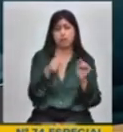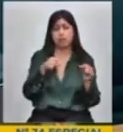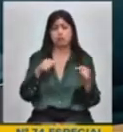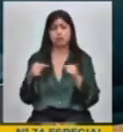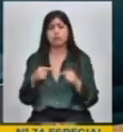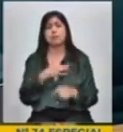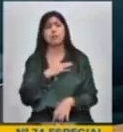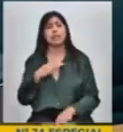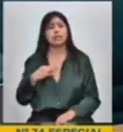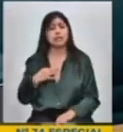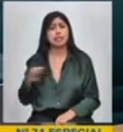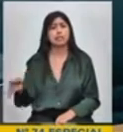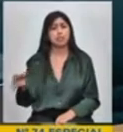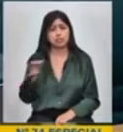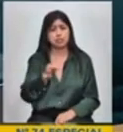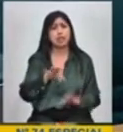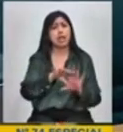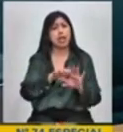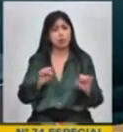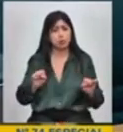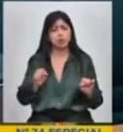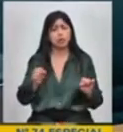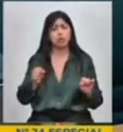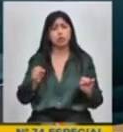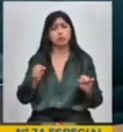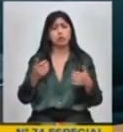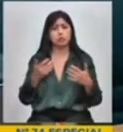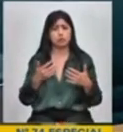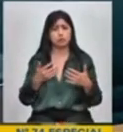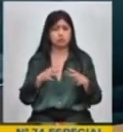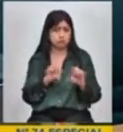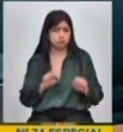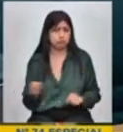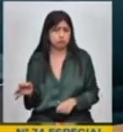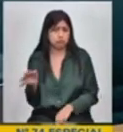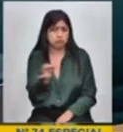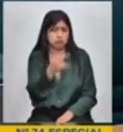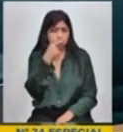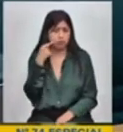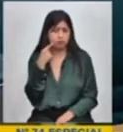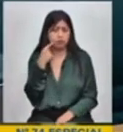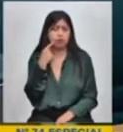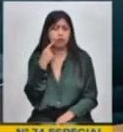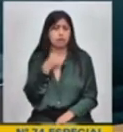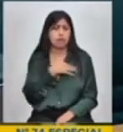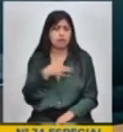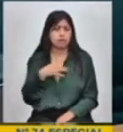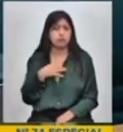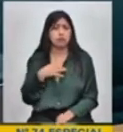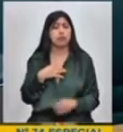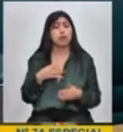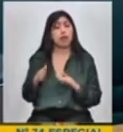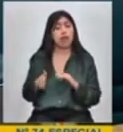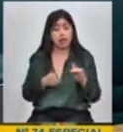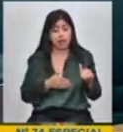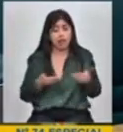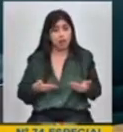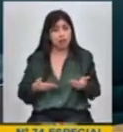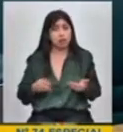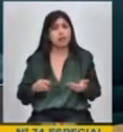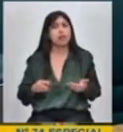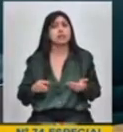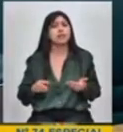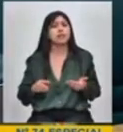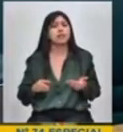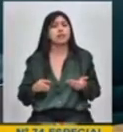ministro daba cuenta de los acuerdos que se celebraban en ella. Y viene ahora esta segunda vuelta después